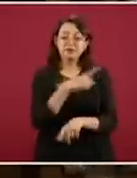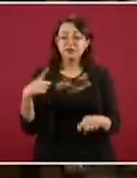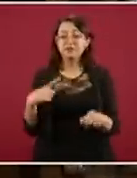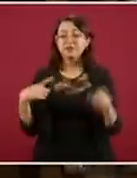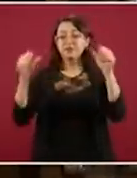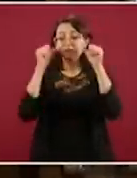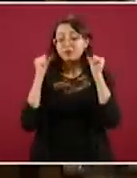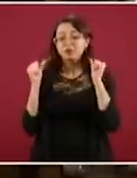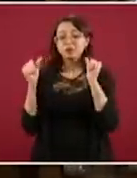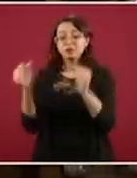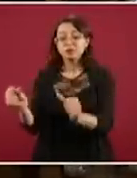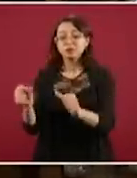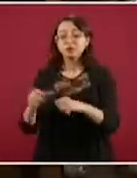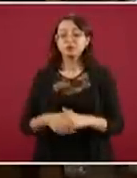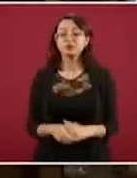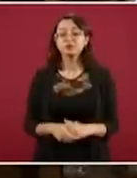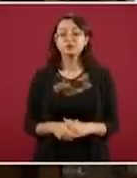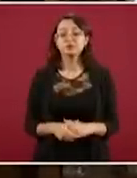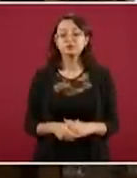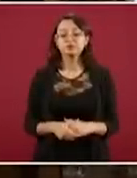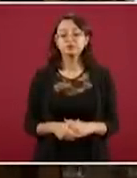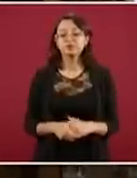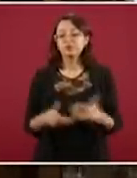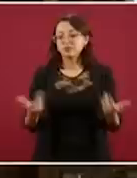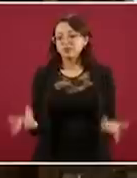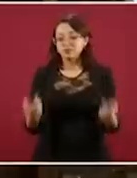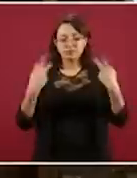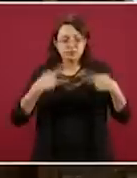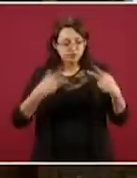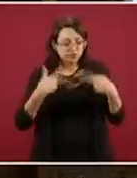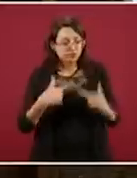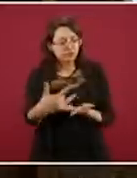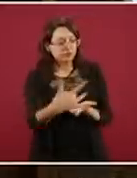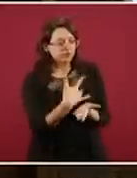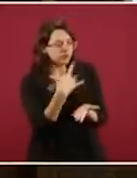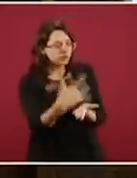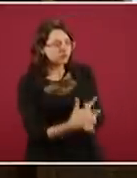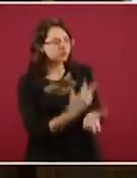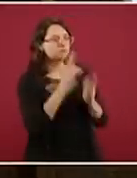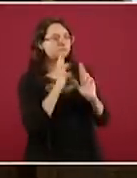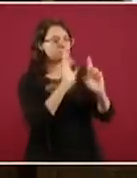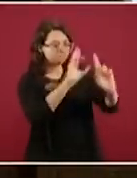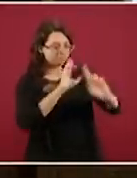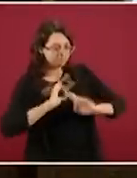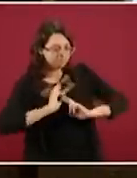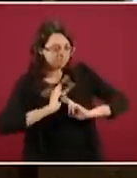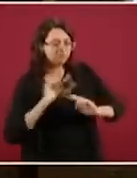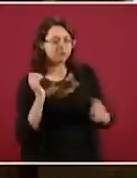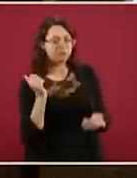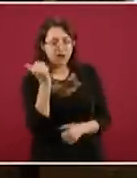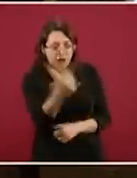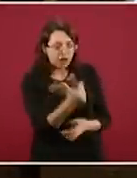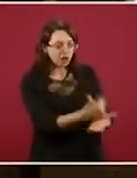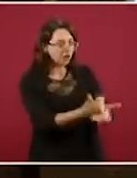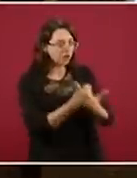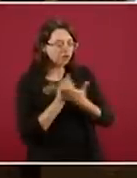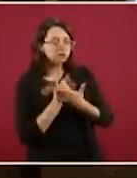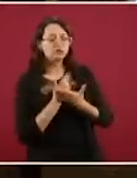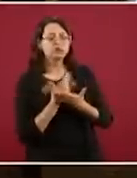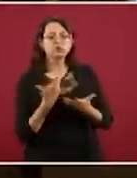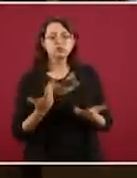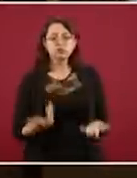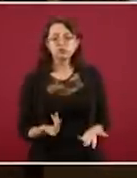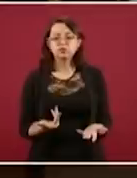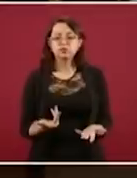ciudadano, el tener un apoyo, el tener una respuesta, el recibir una ayuda